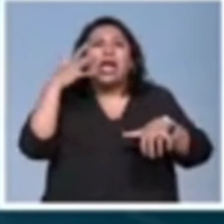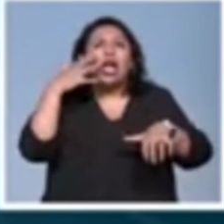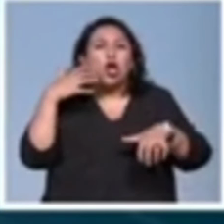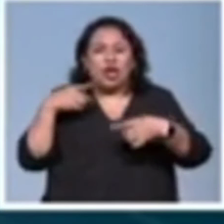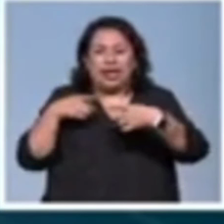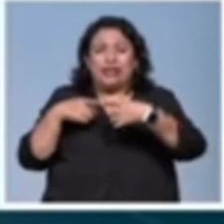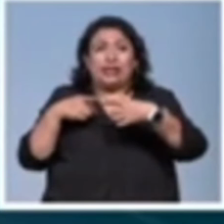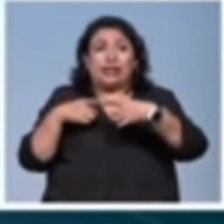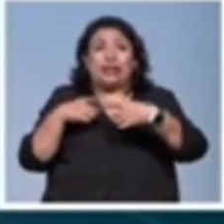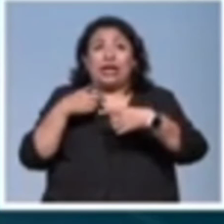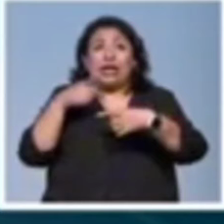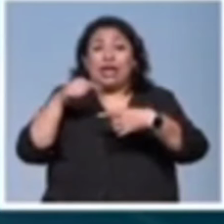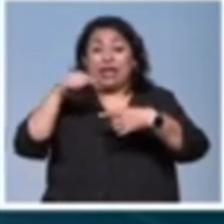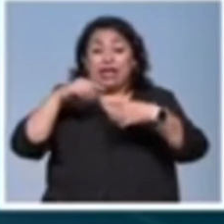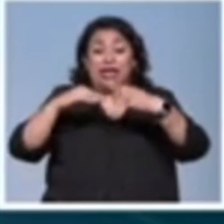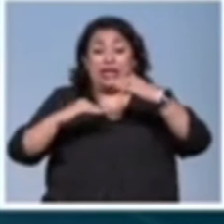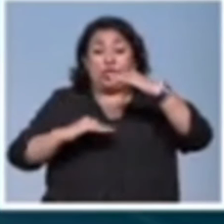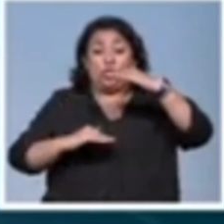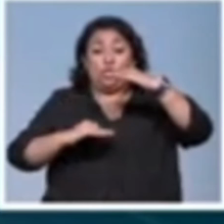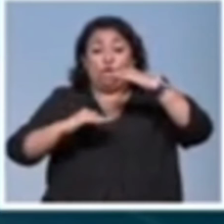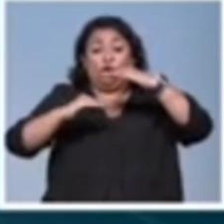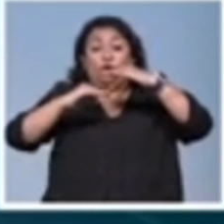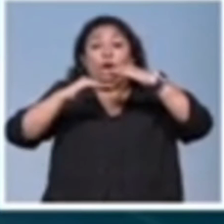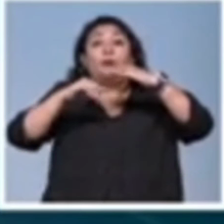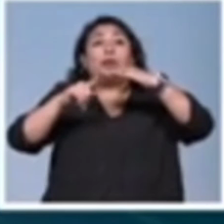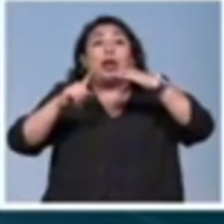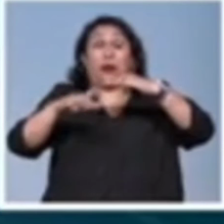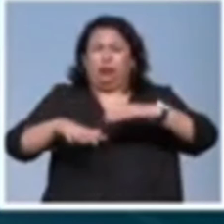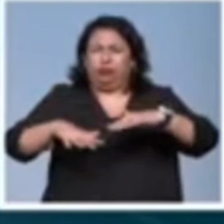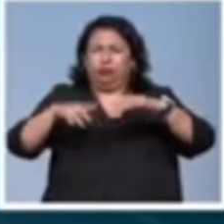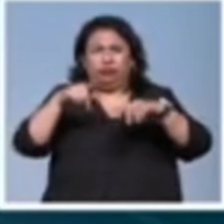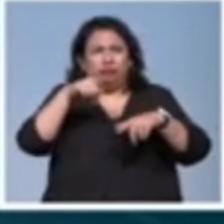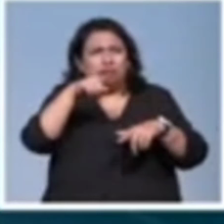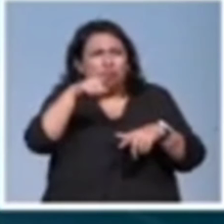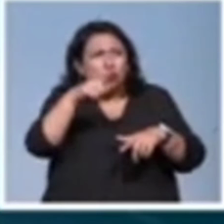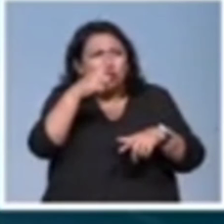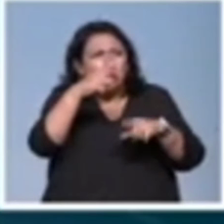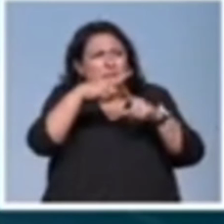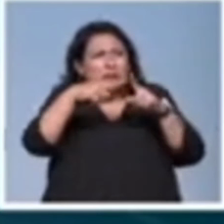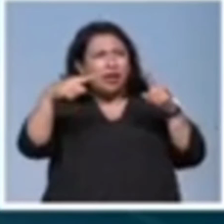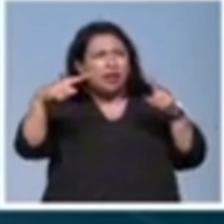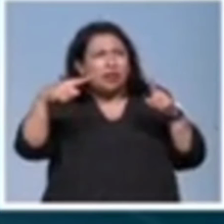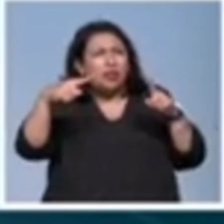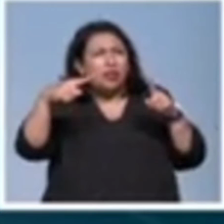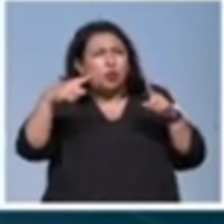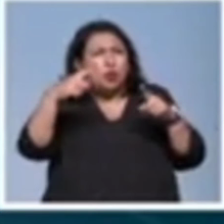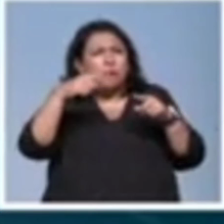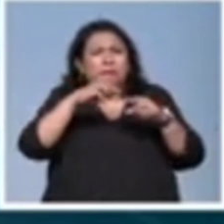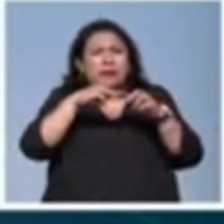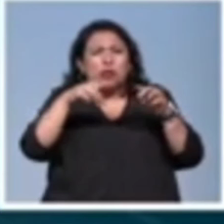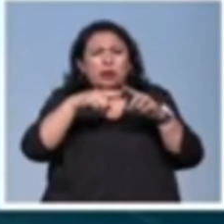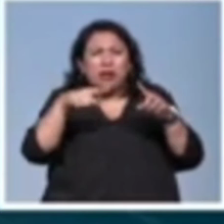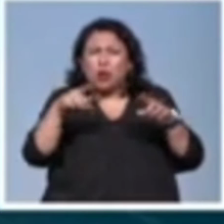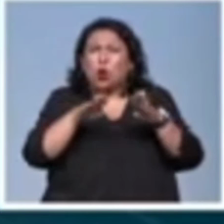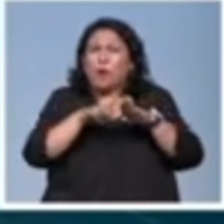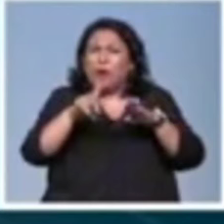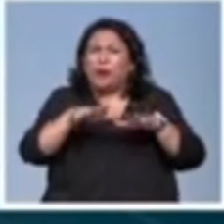esquina, que dice, hasta aquí llegó la inundación. Y uno dice, es más de metro y medio. ¿Cómo sería esa gran